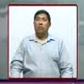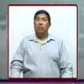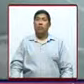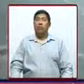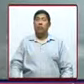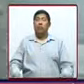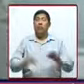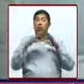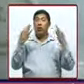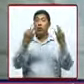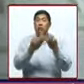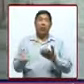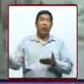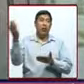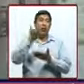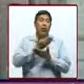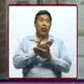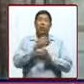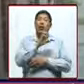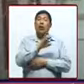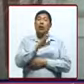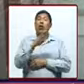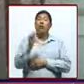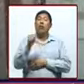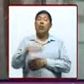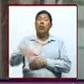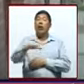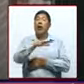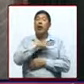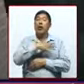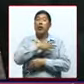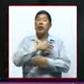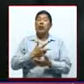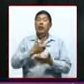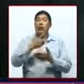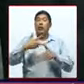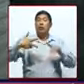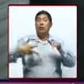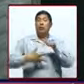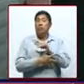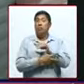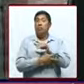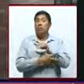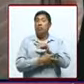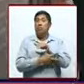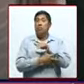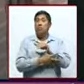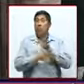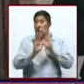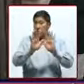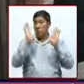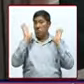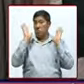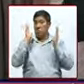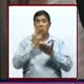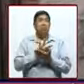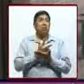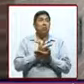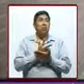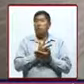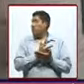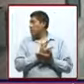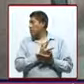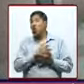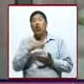Una familia llegó de Cochabamba, estacionó su vehículo en esta calle. Donde ven a la señora allá, estaba su vehículo. Unos